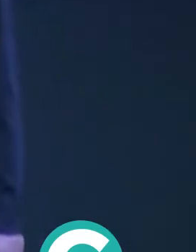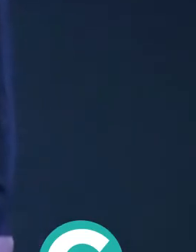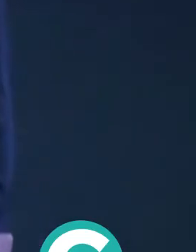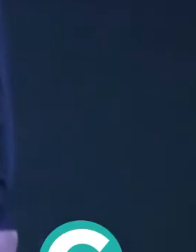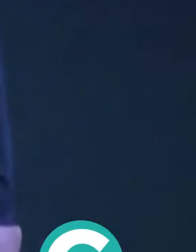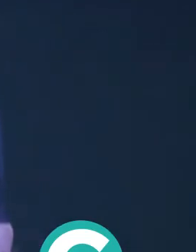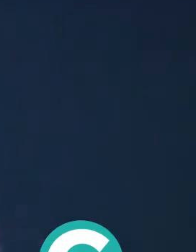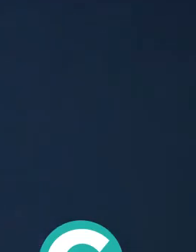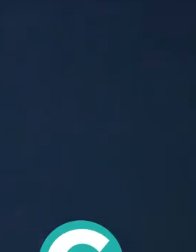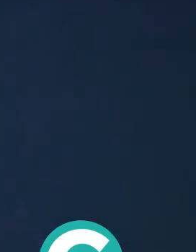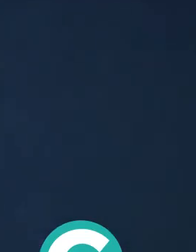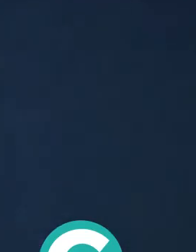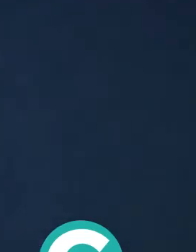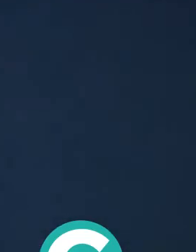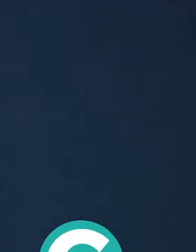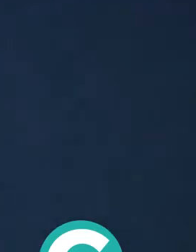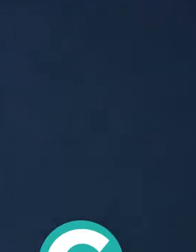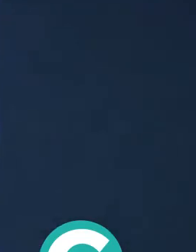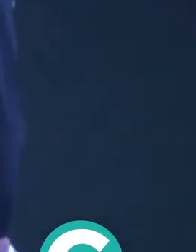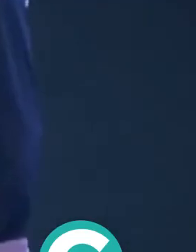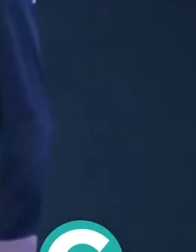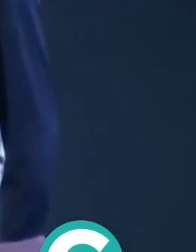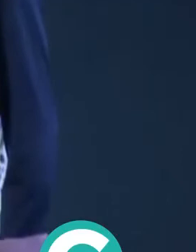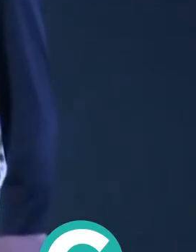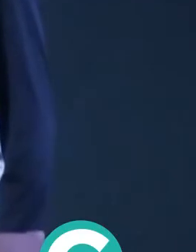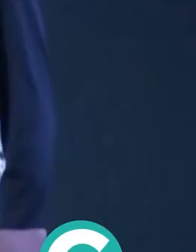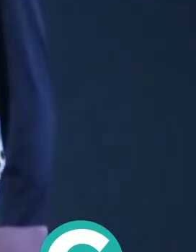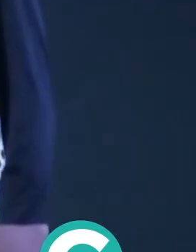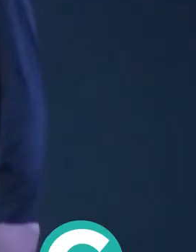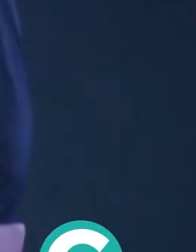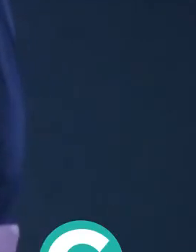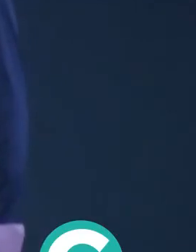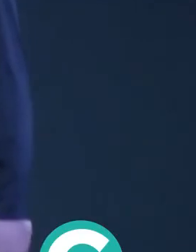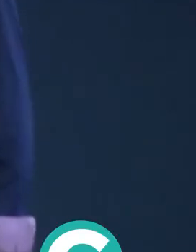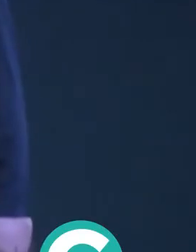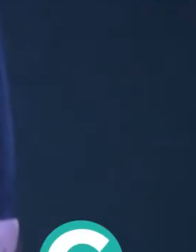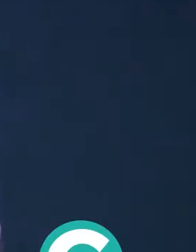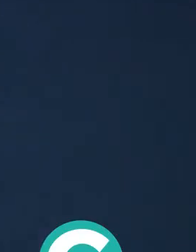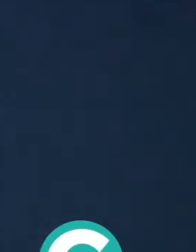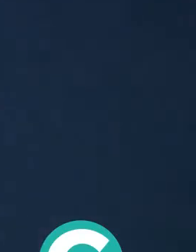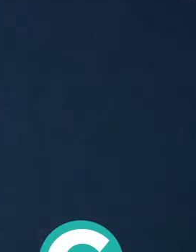te vienes conmigo, te guardo el secreto y no me chivo al chivo.